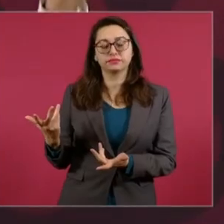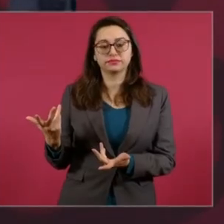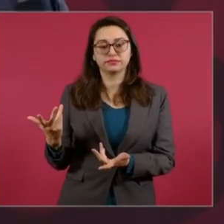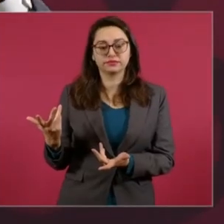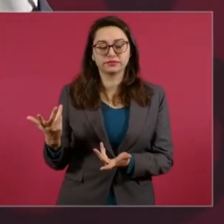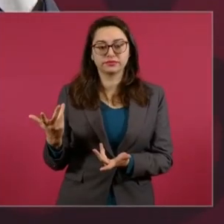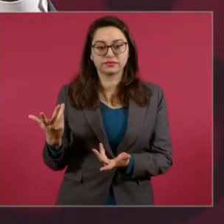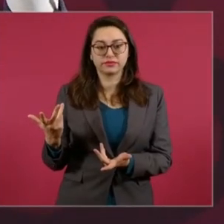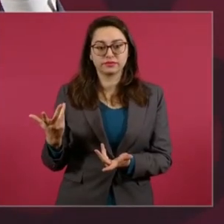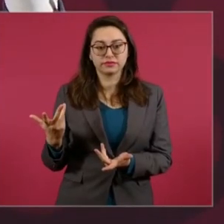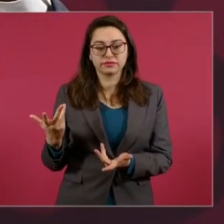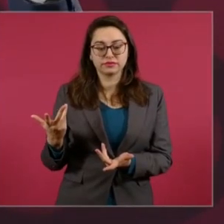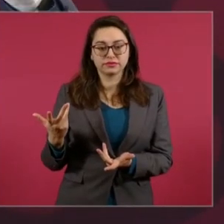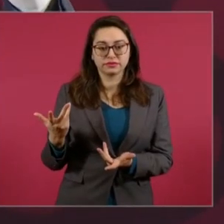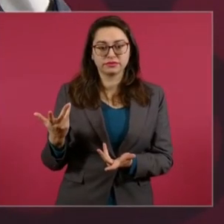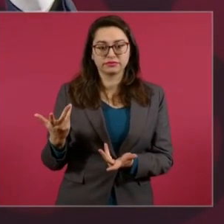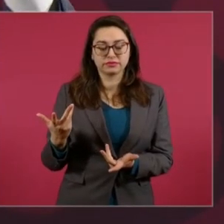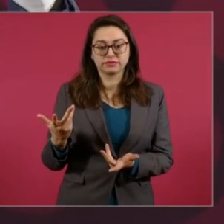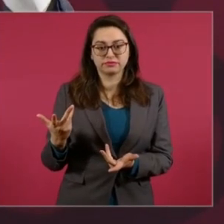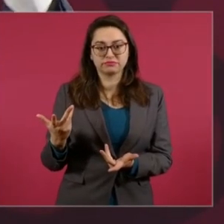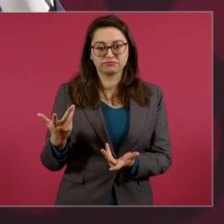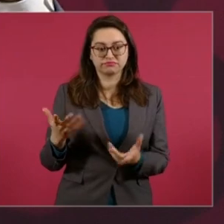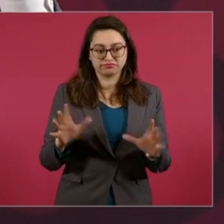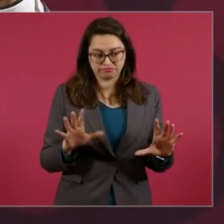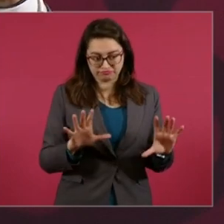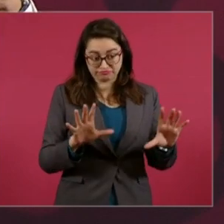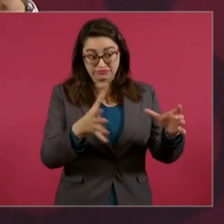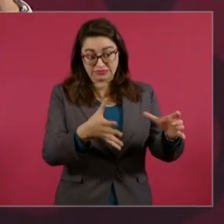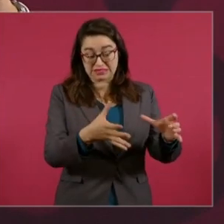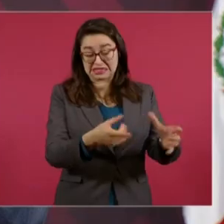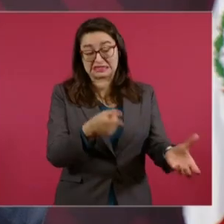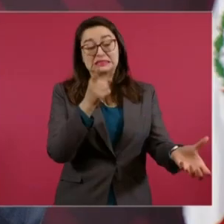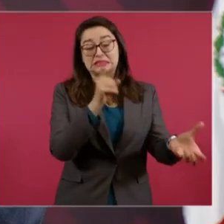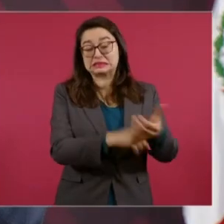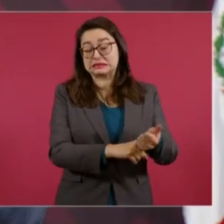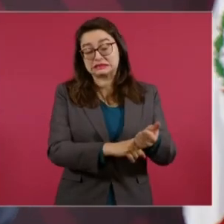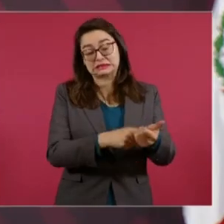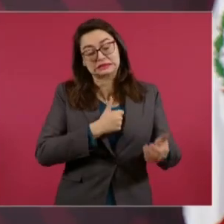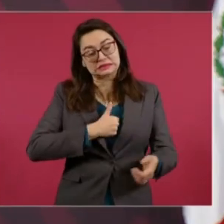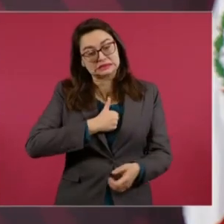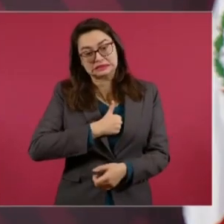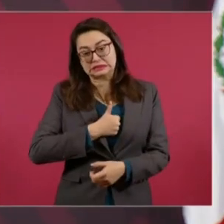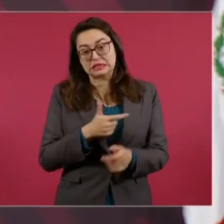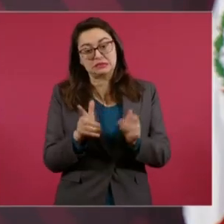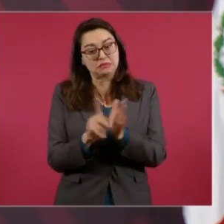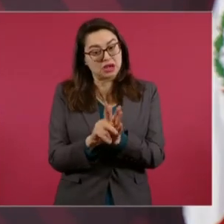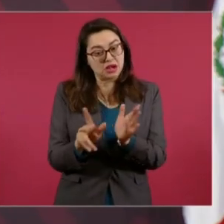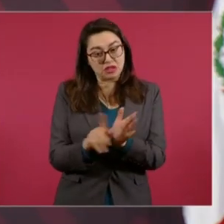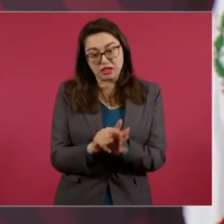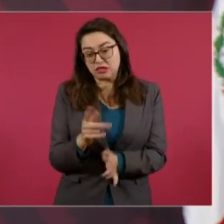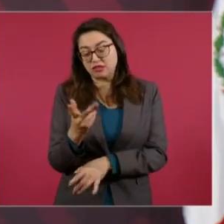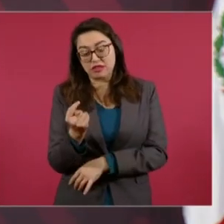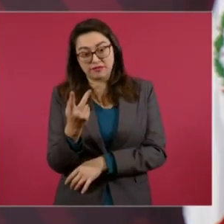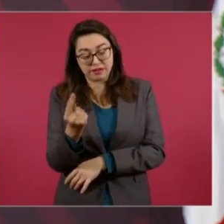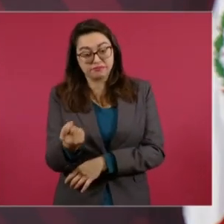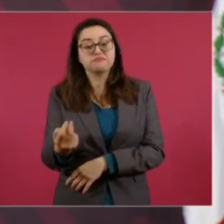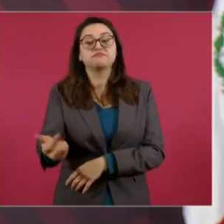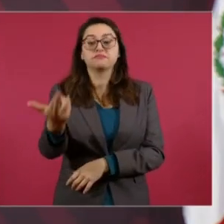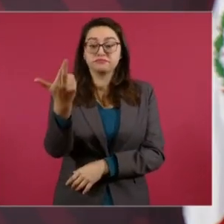y esto muy vinculado a los medios de información, de